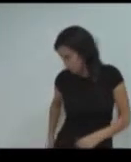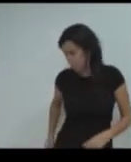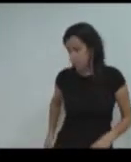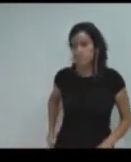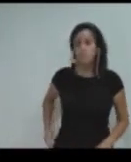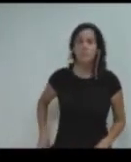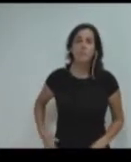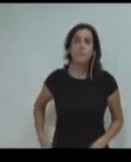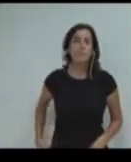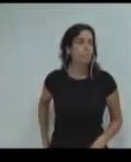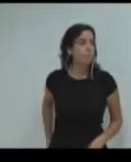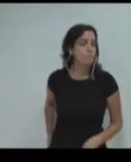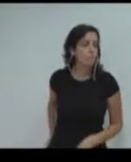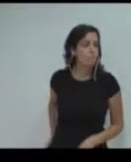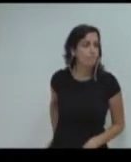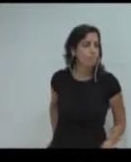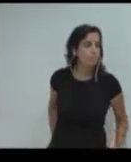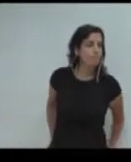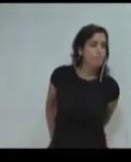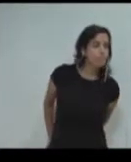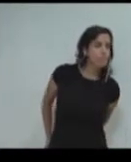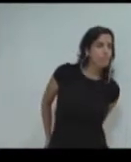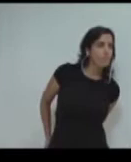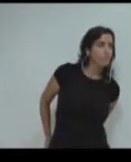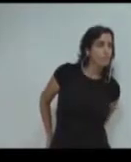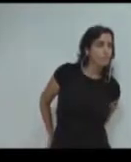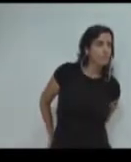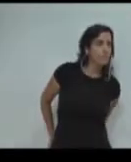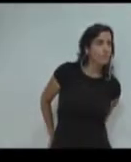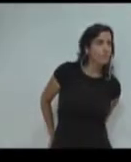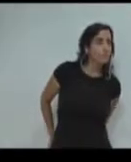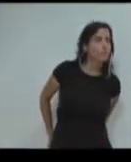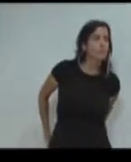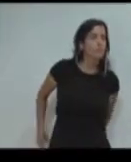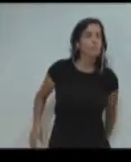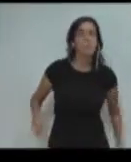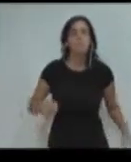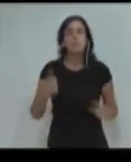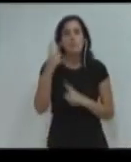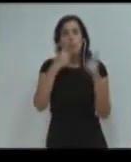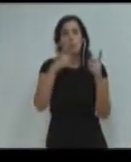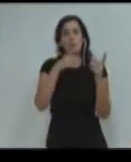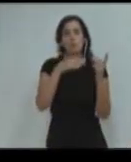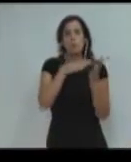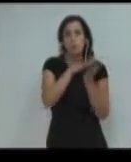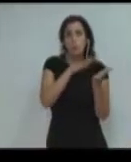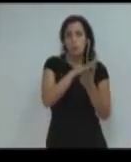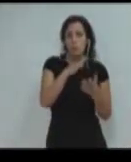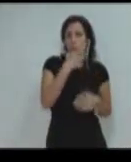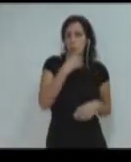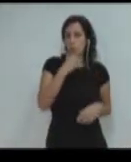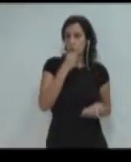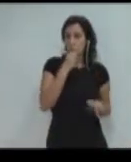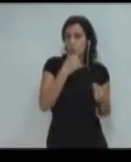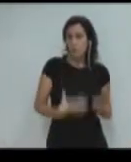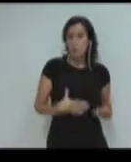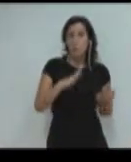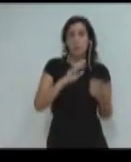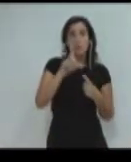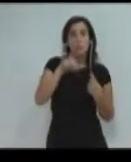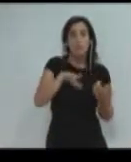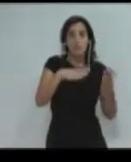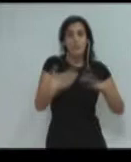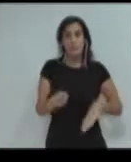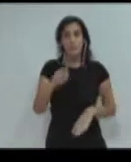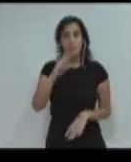InDesign, InDesign, sí, InDesign. quedan muy bonitos, geniales, Sí. pero claro, luego los pasamos a PDF y